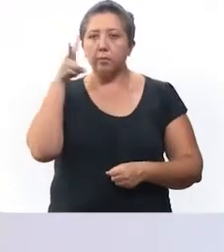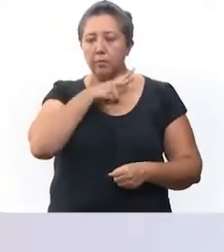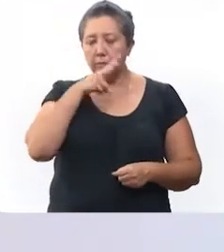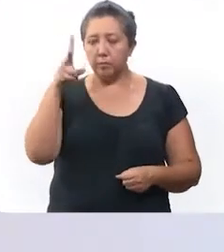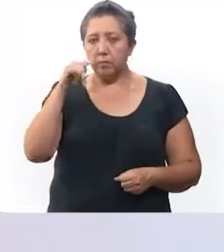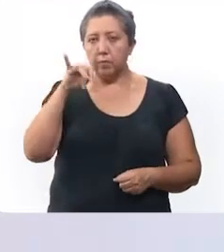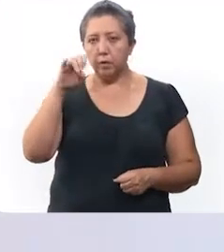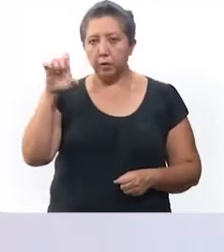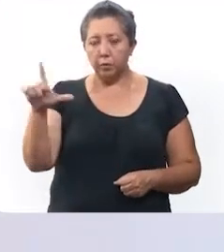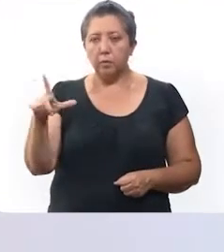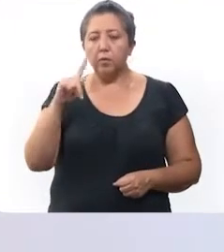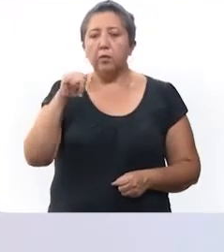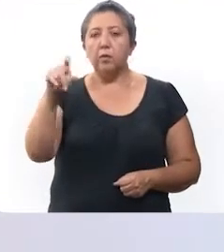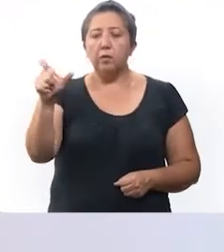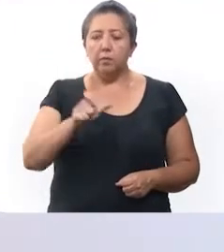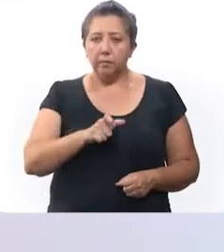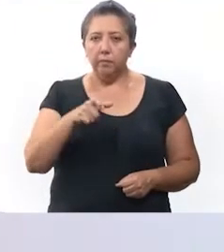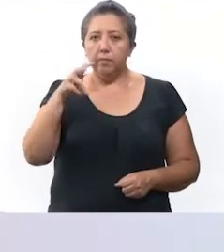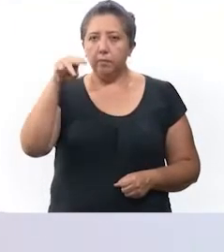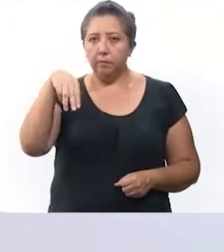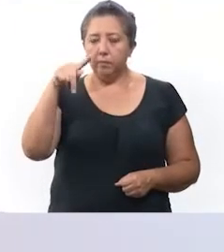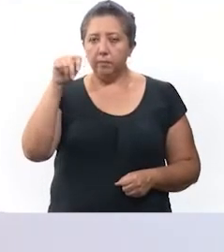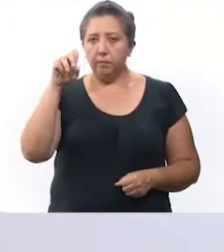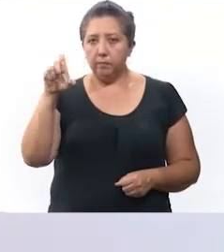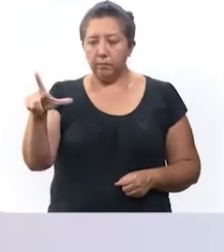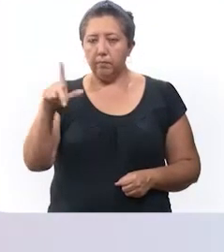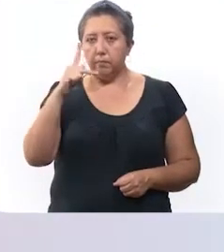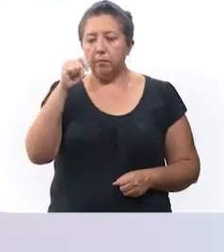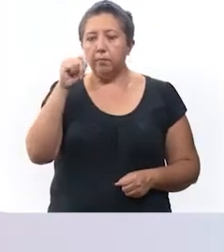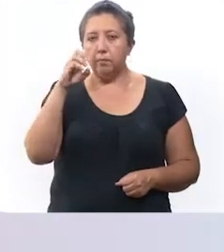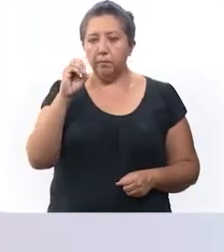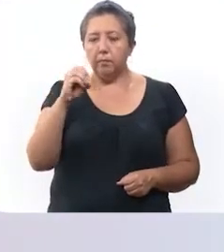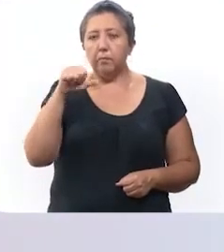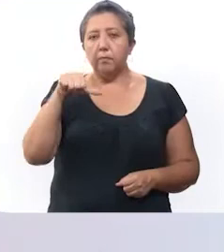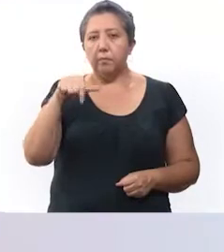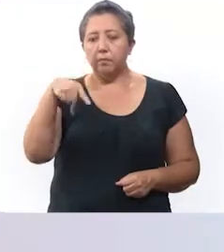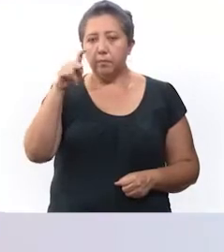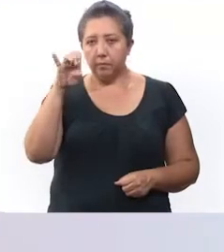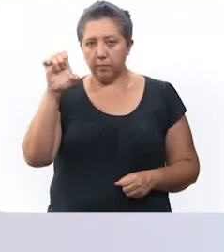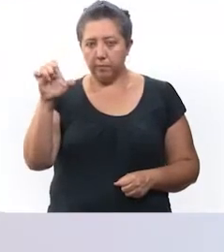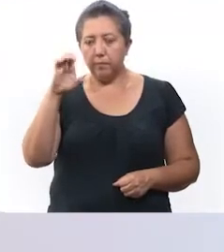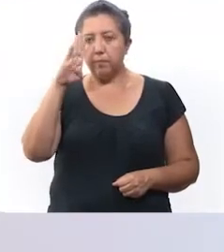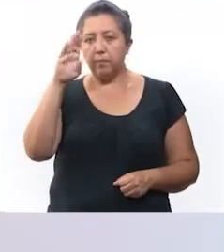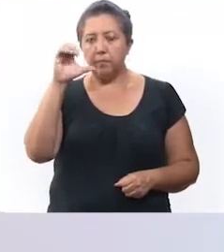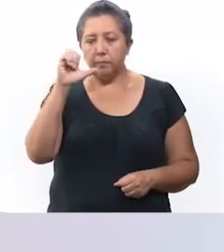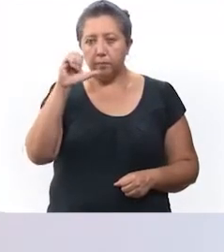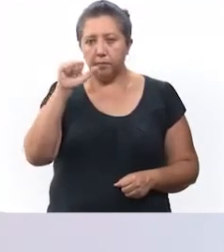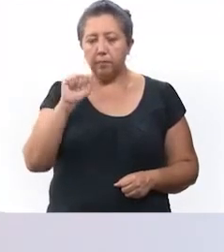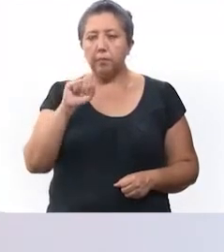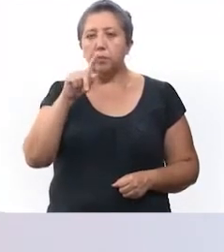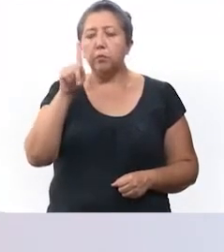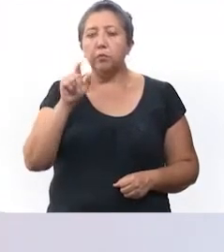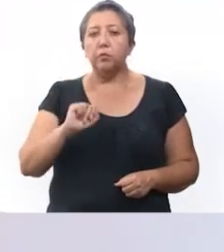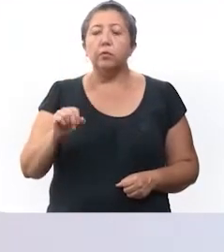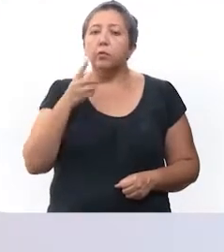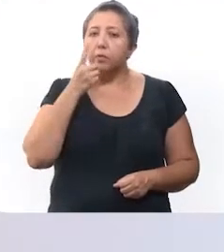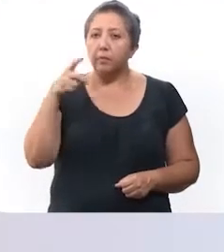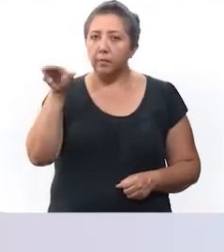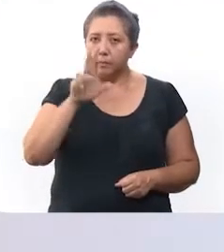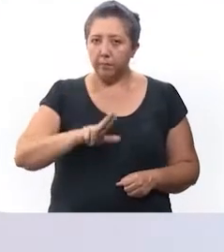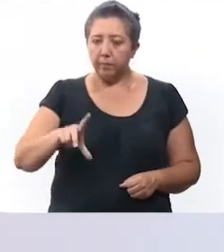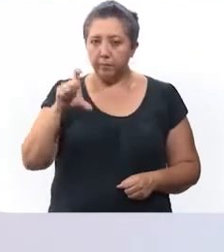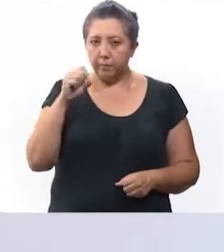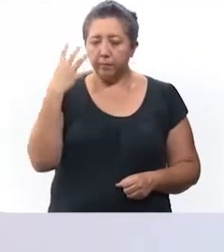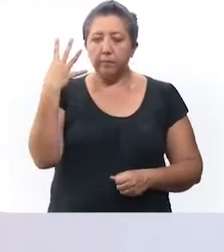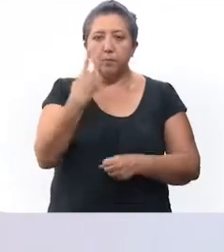Valladolid, Ticul, Tecash, Motul, Peto, Chemash, Acanqué, Aquil, Baca y Buxots. El martes 24 de